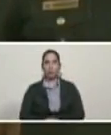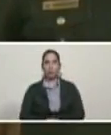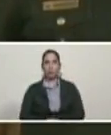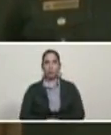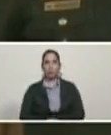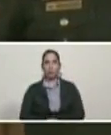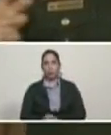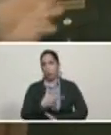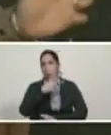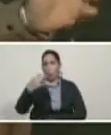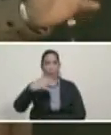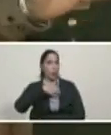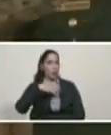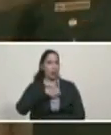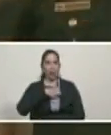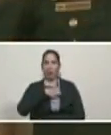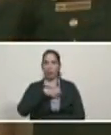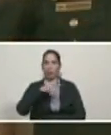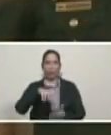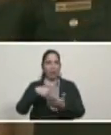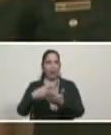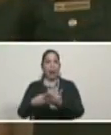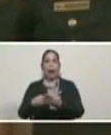No podemos caer en provocaciones nunca.